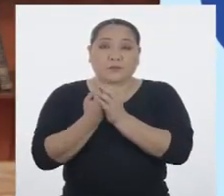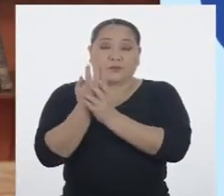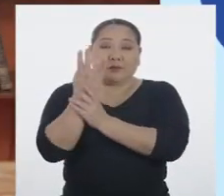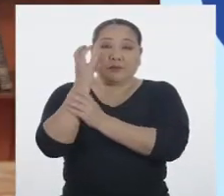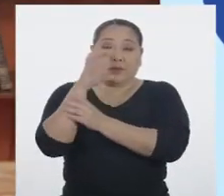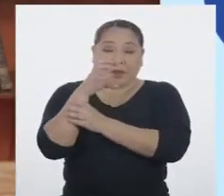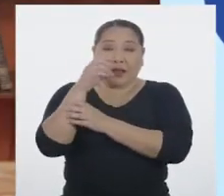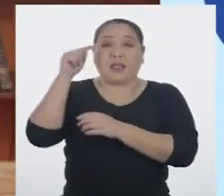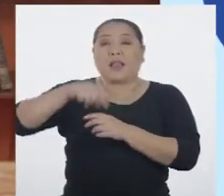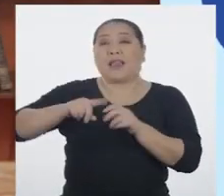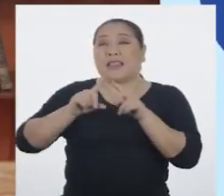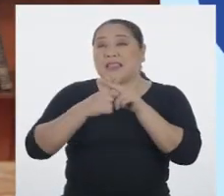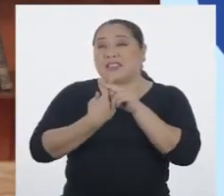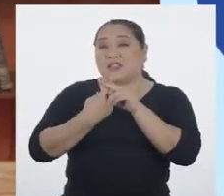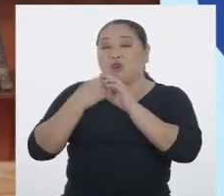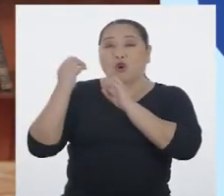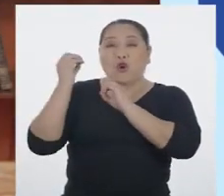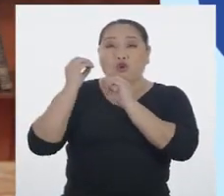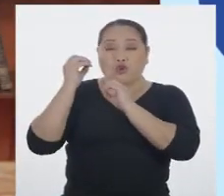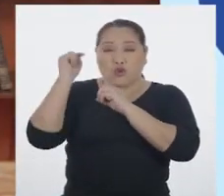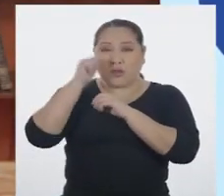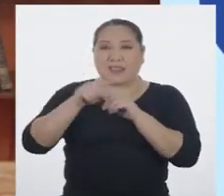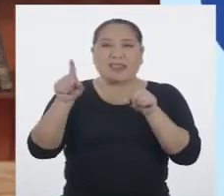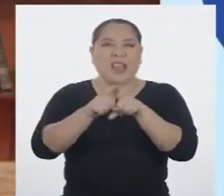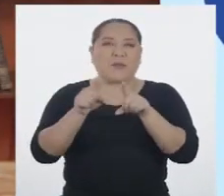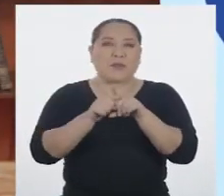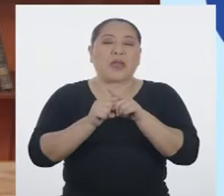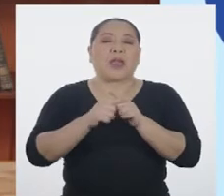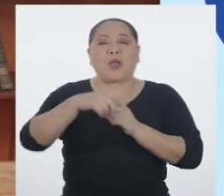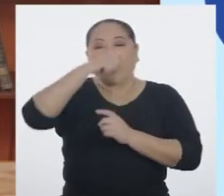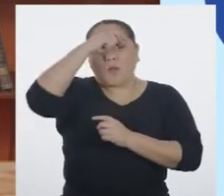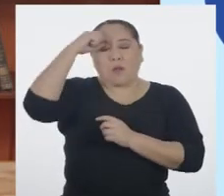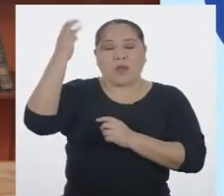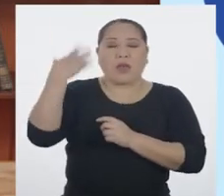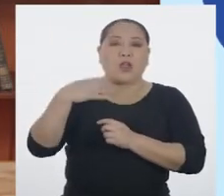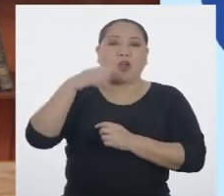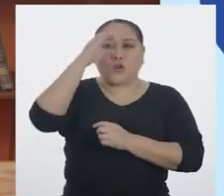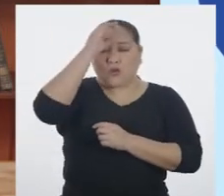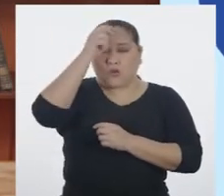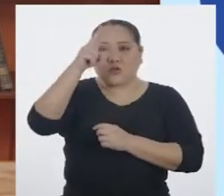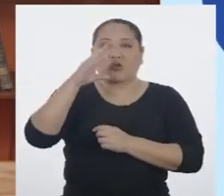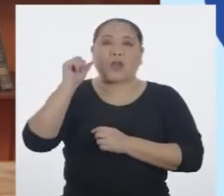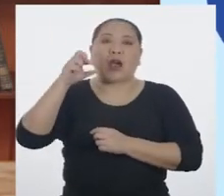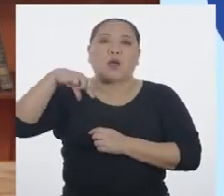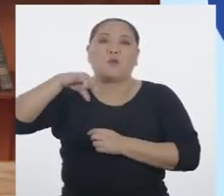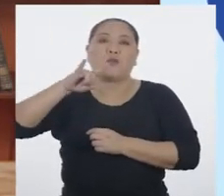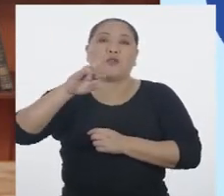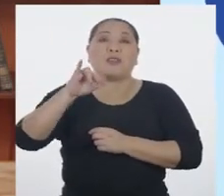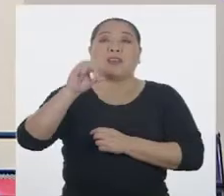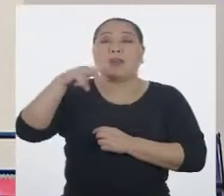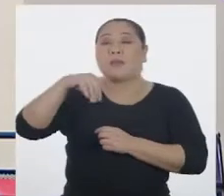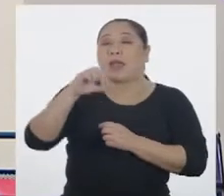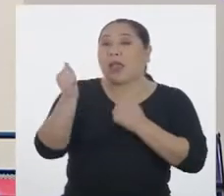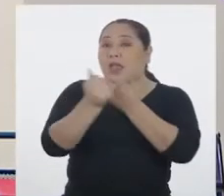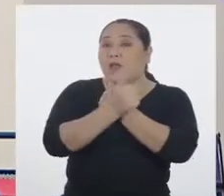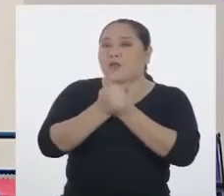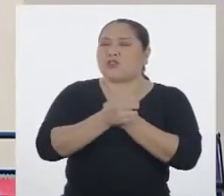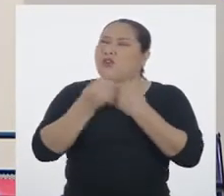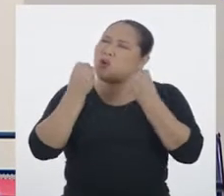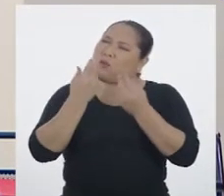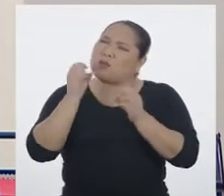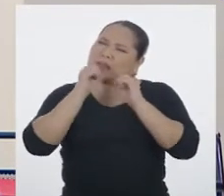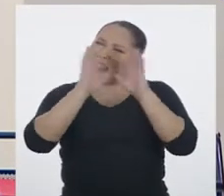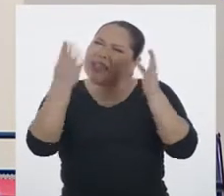de primavera y a principios de otoño, aunque también en el verano en zonas como Cusco, Apurímac y Ayacucho. ¿Y cómo es el